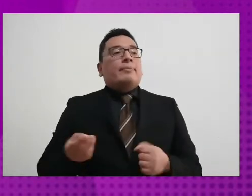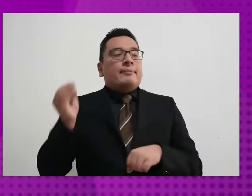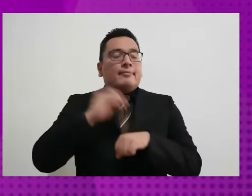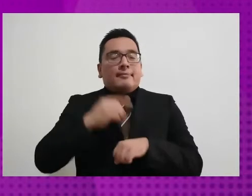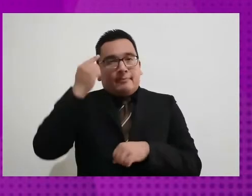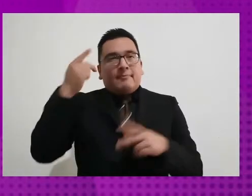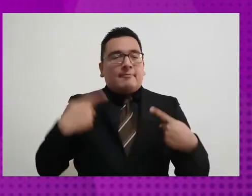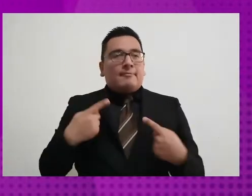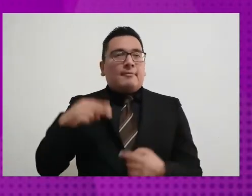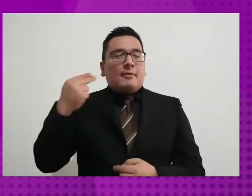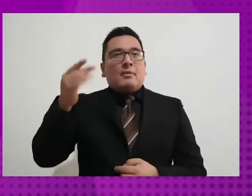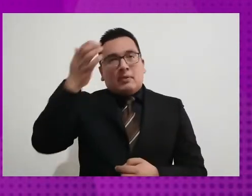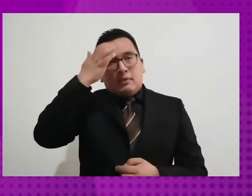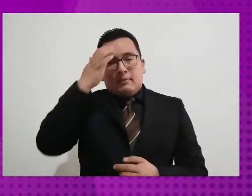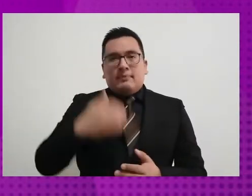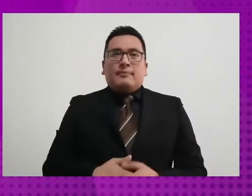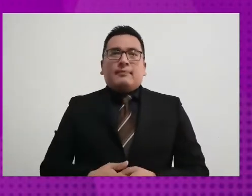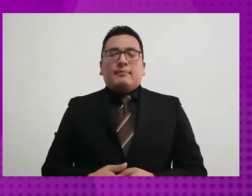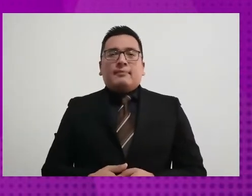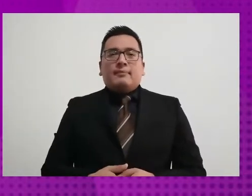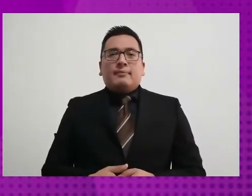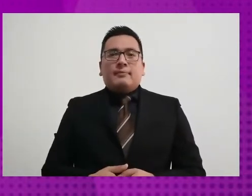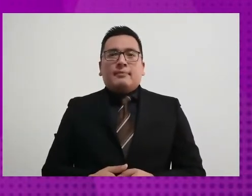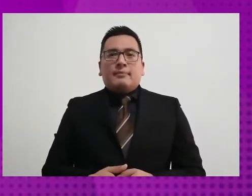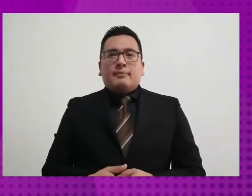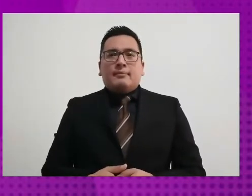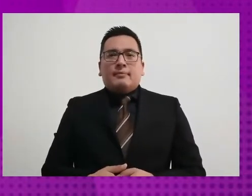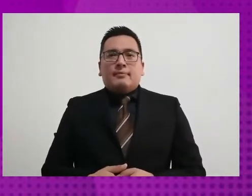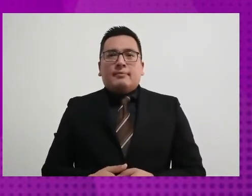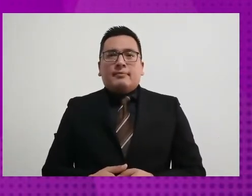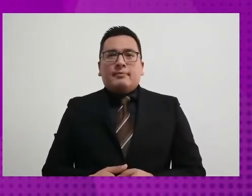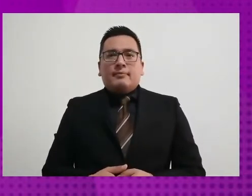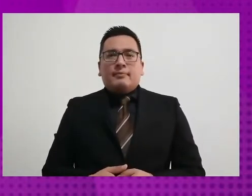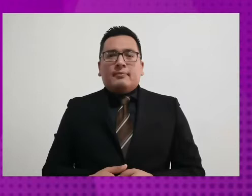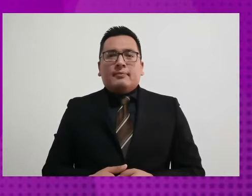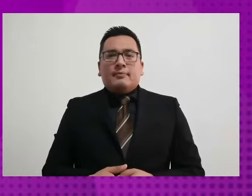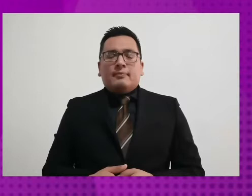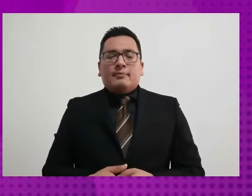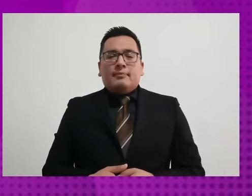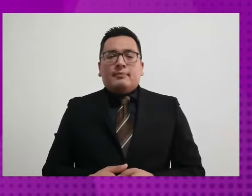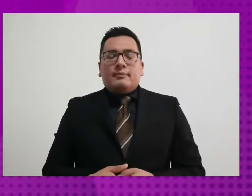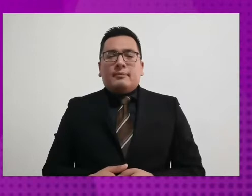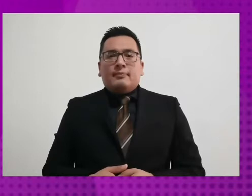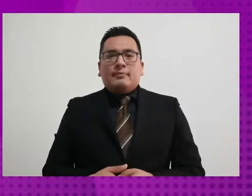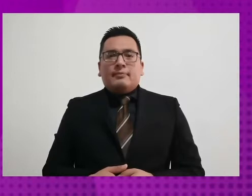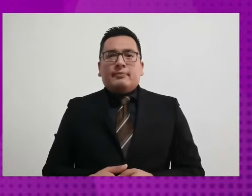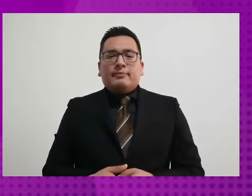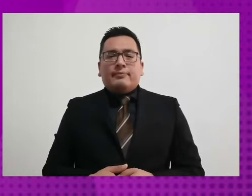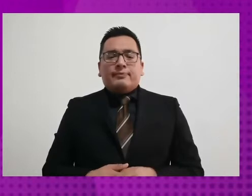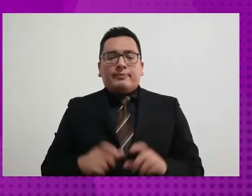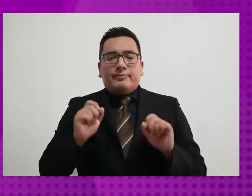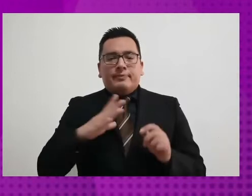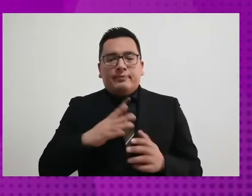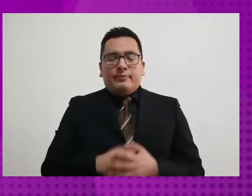las particularidades de cada uno de los casos. Creo además que, como señalas, bueno, en el tema de la armonización había dos